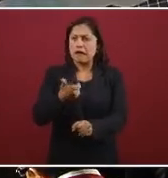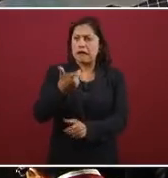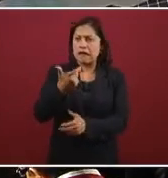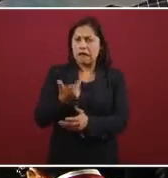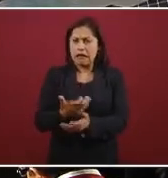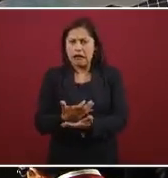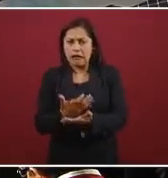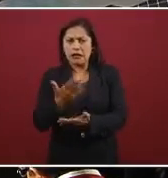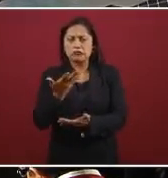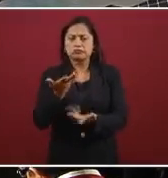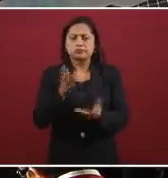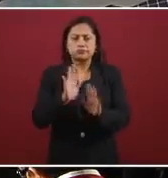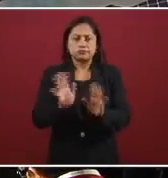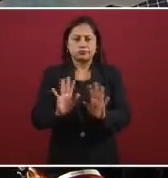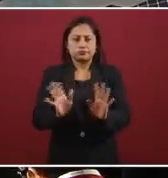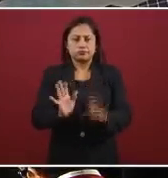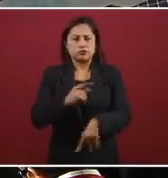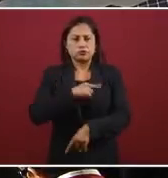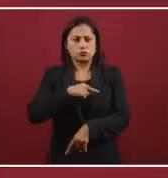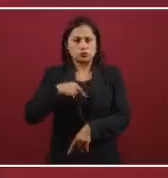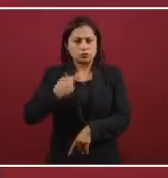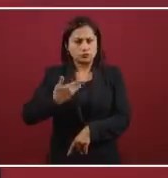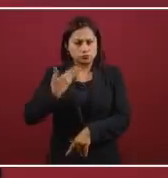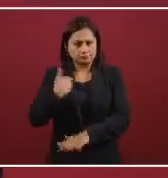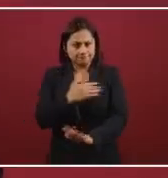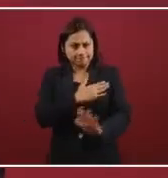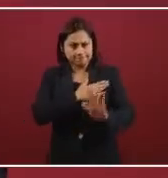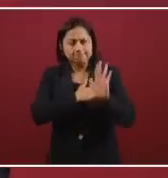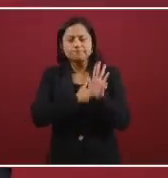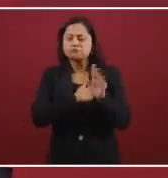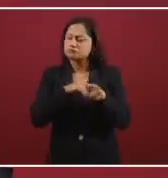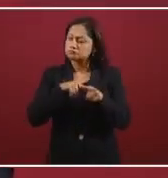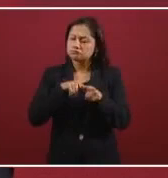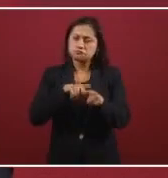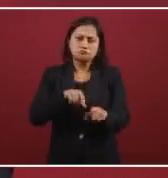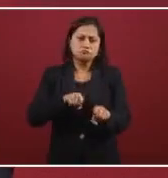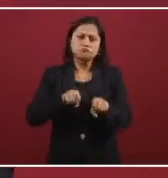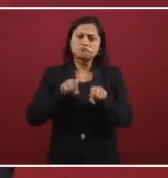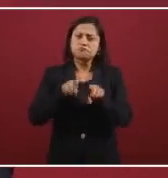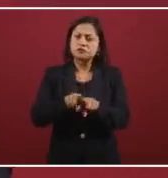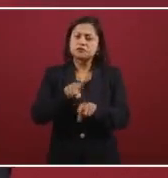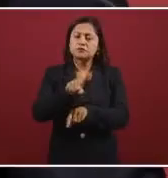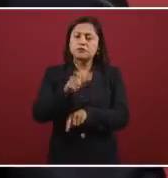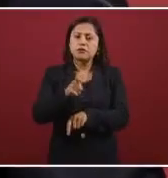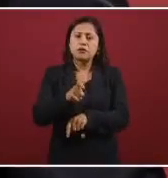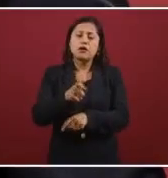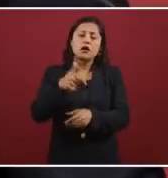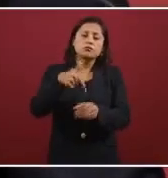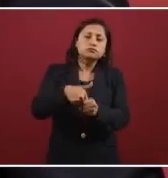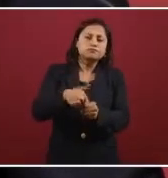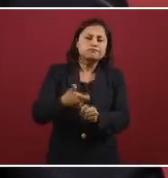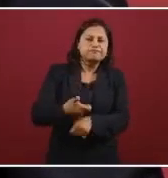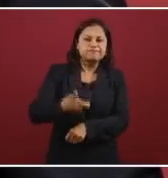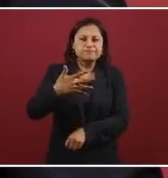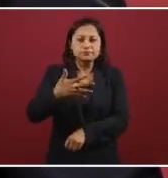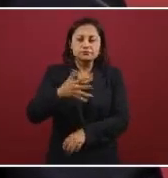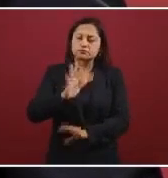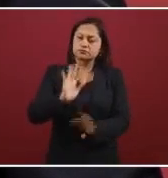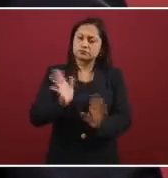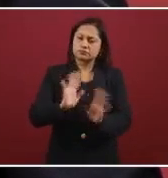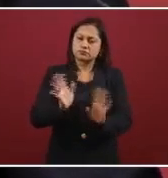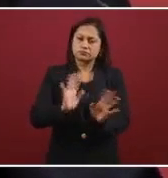manteniendo el compromiso de que no aumenten los precios de los combustibles en términos